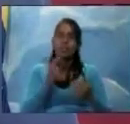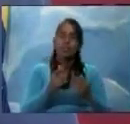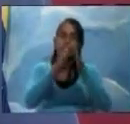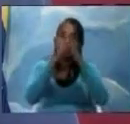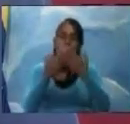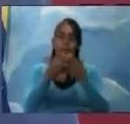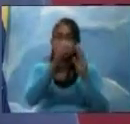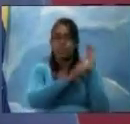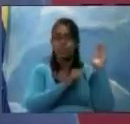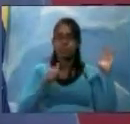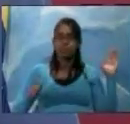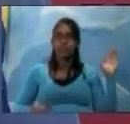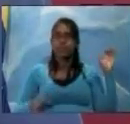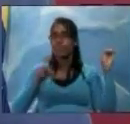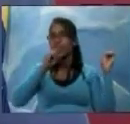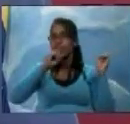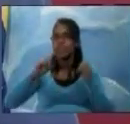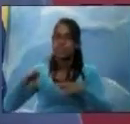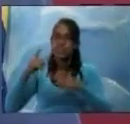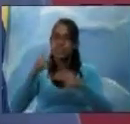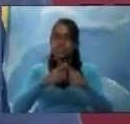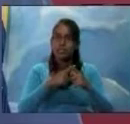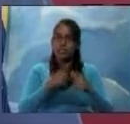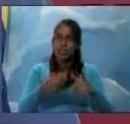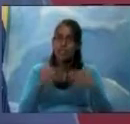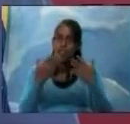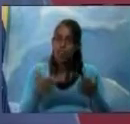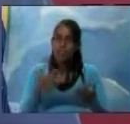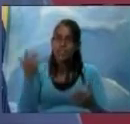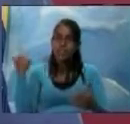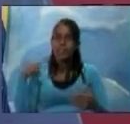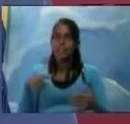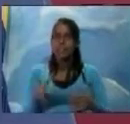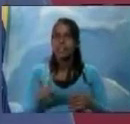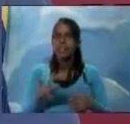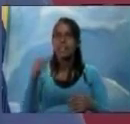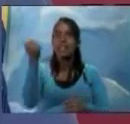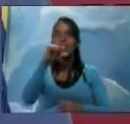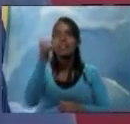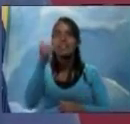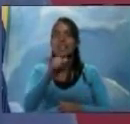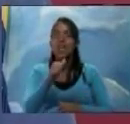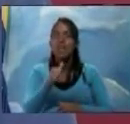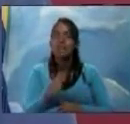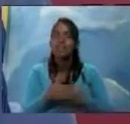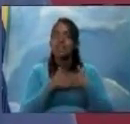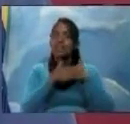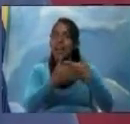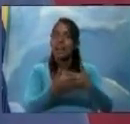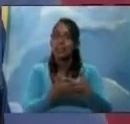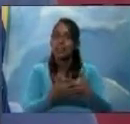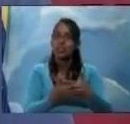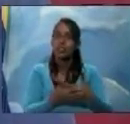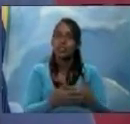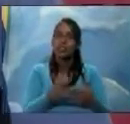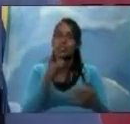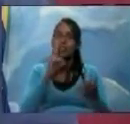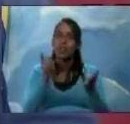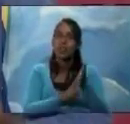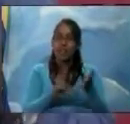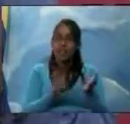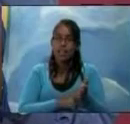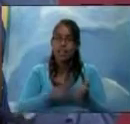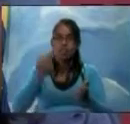palabra del Señor: quita pues el talento y dalo al que tiene 10 talentos. Realmente